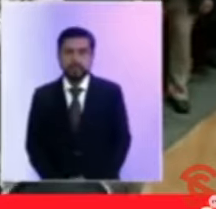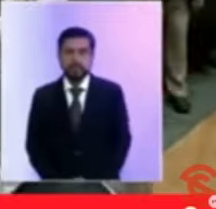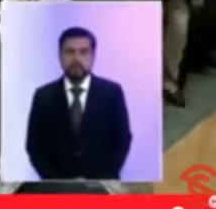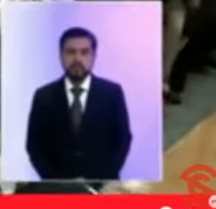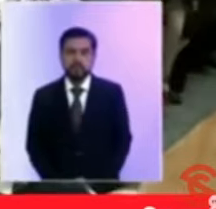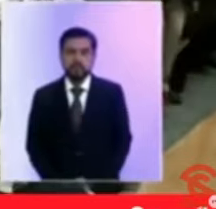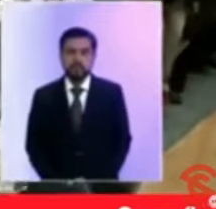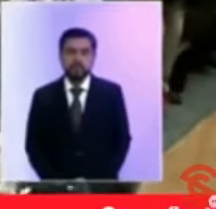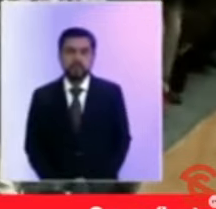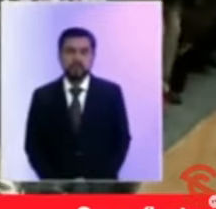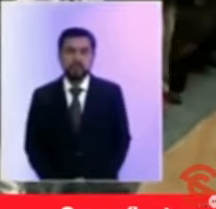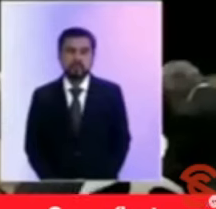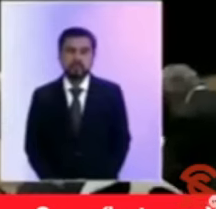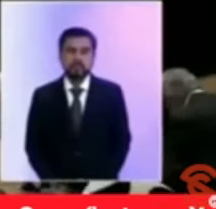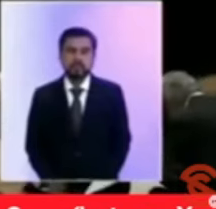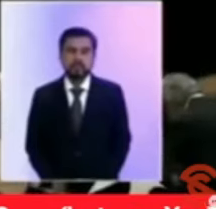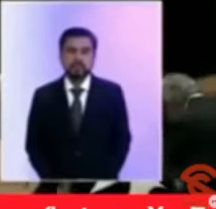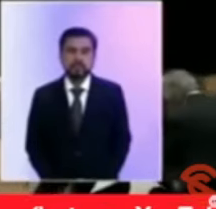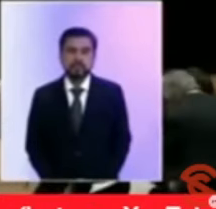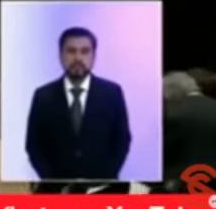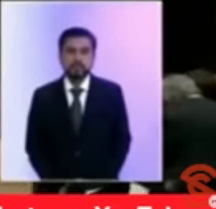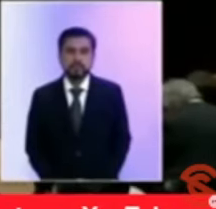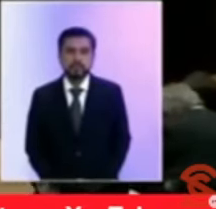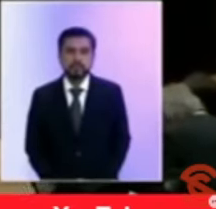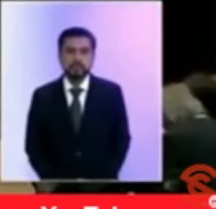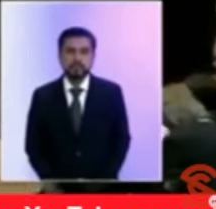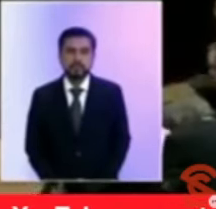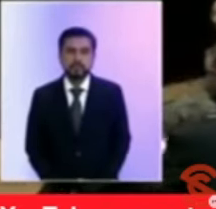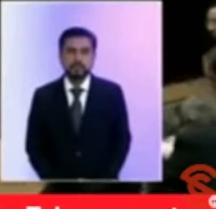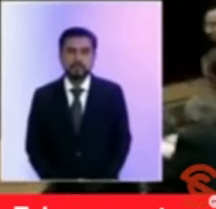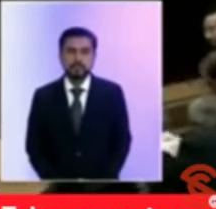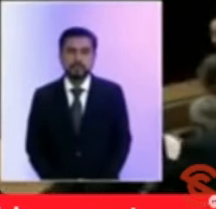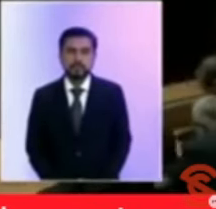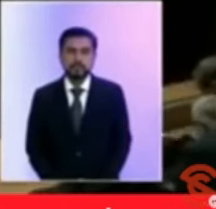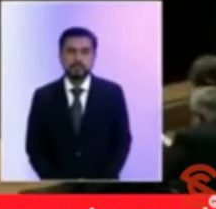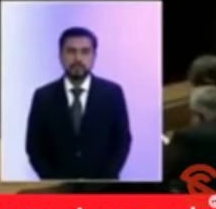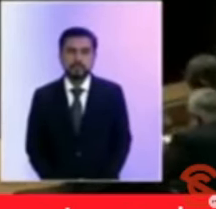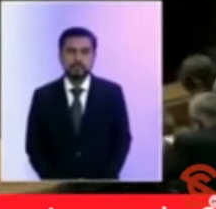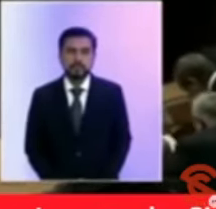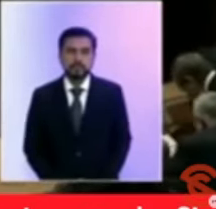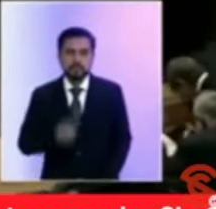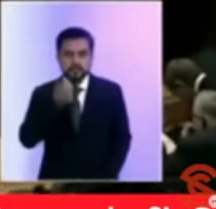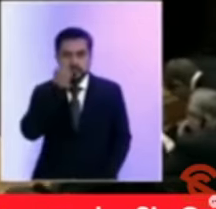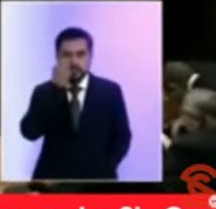asiento Muchas gracias seanan amables de ocupar sus respectivos lugares y